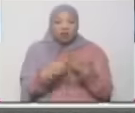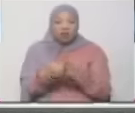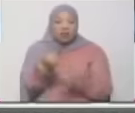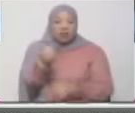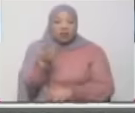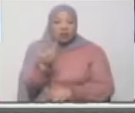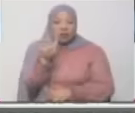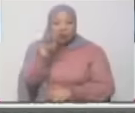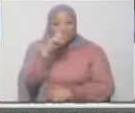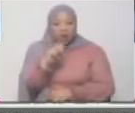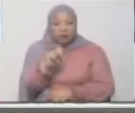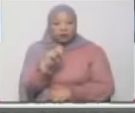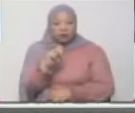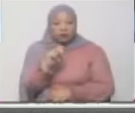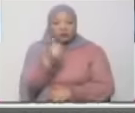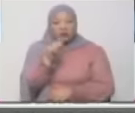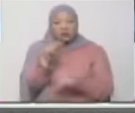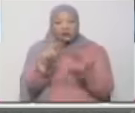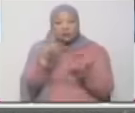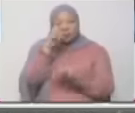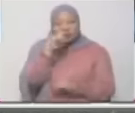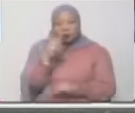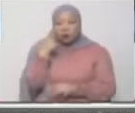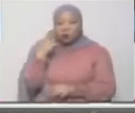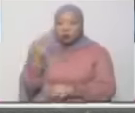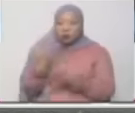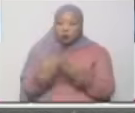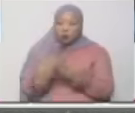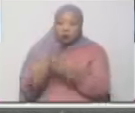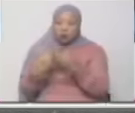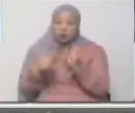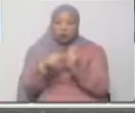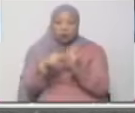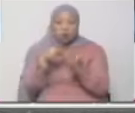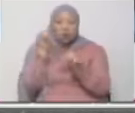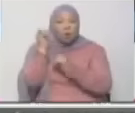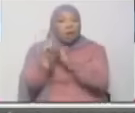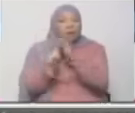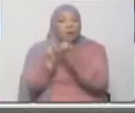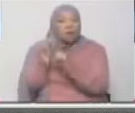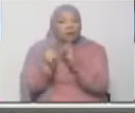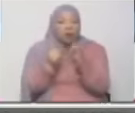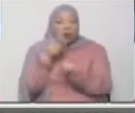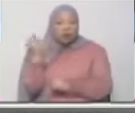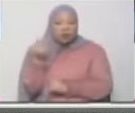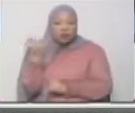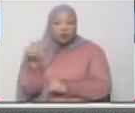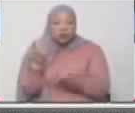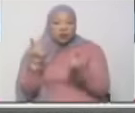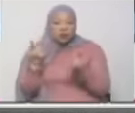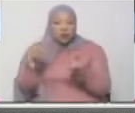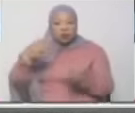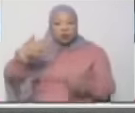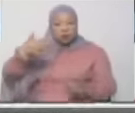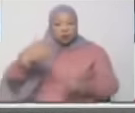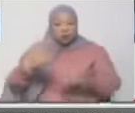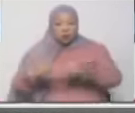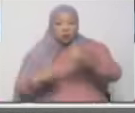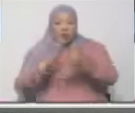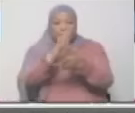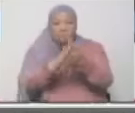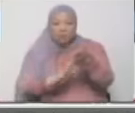14, 16, yo los veo, los estoy viendo desde que vienen chiquiticos. Son genios en la robótica, en la